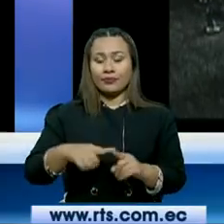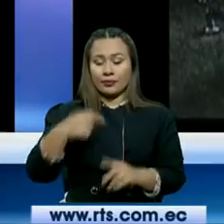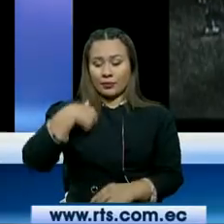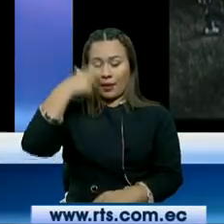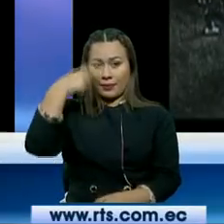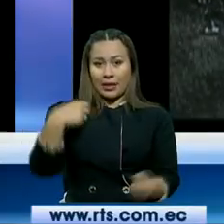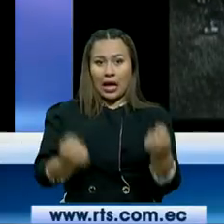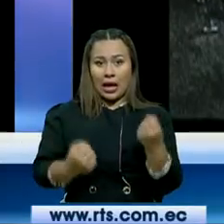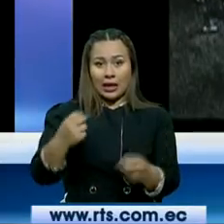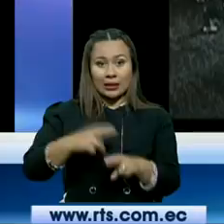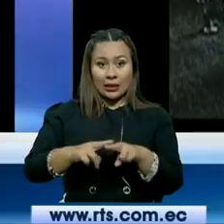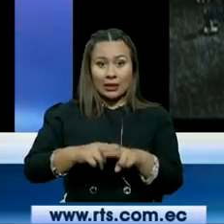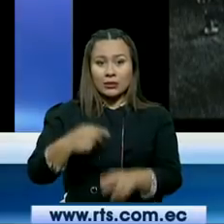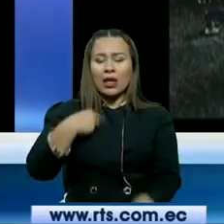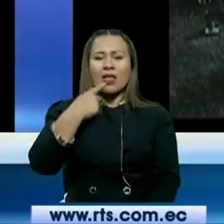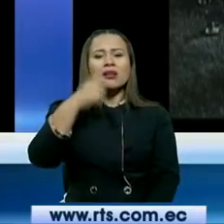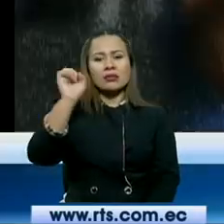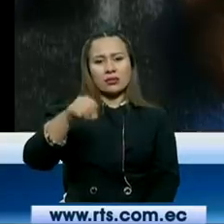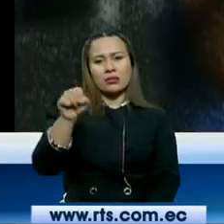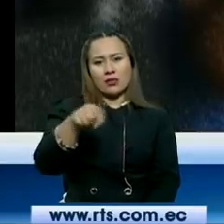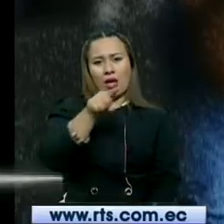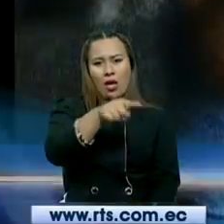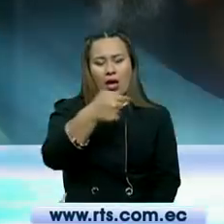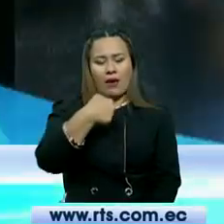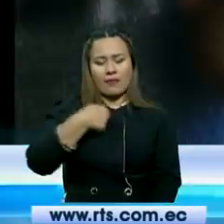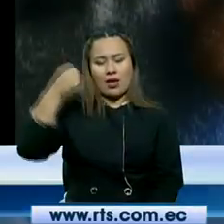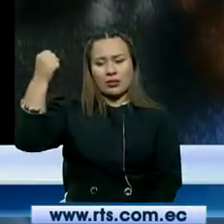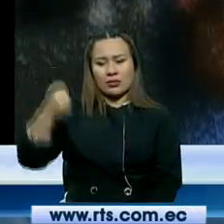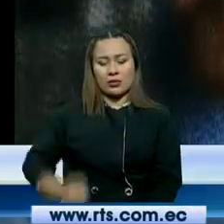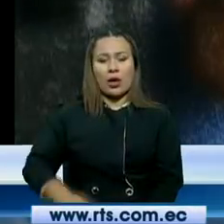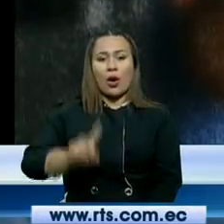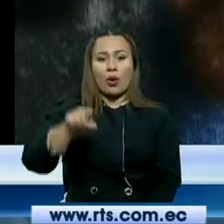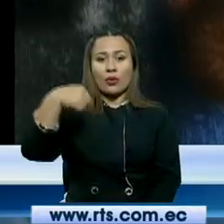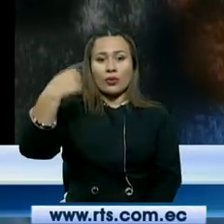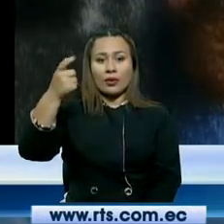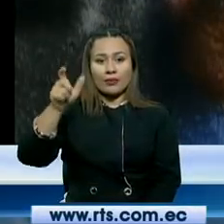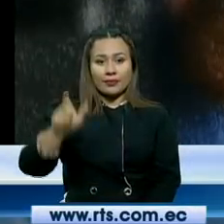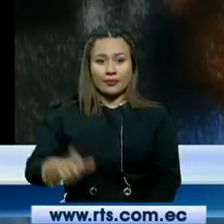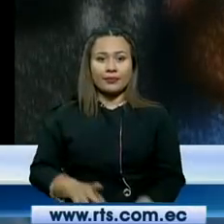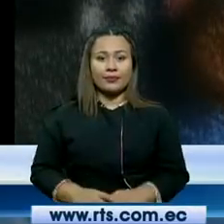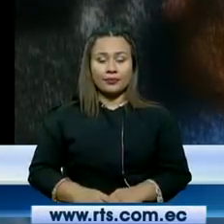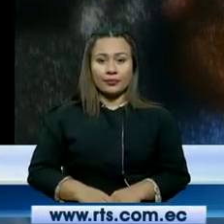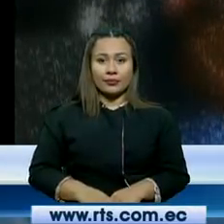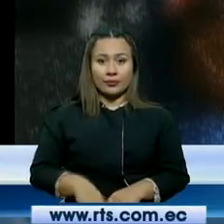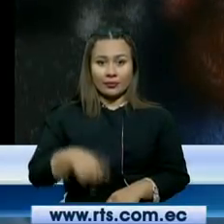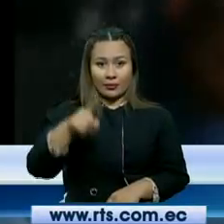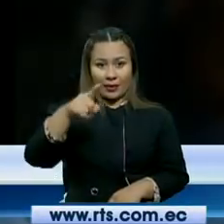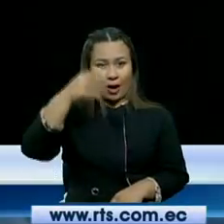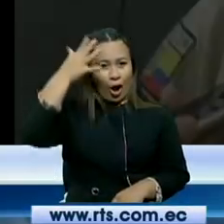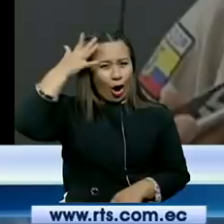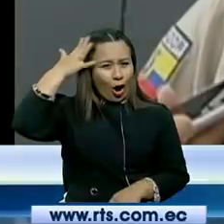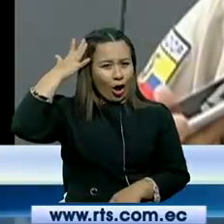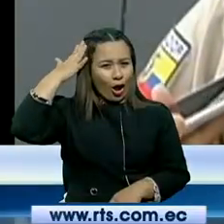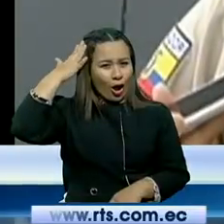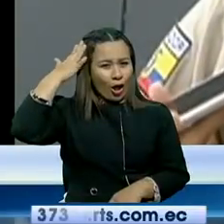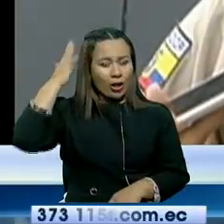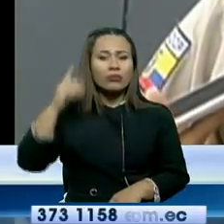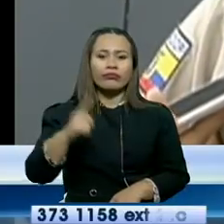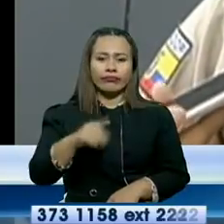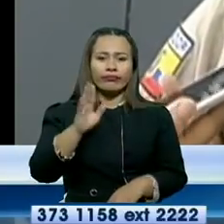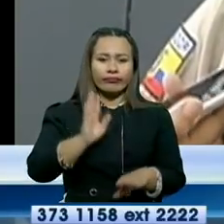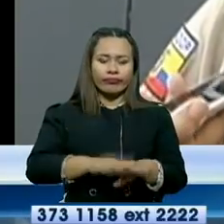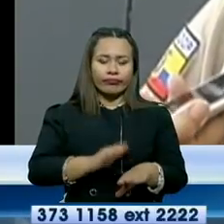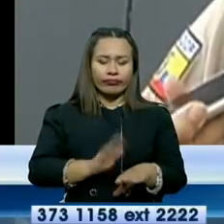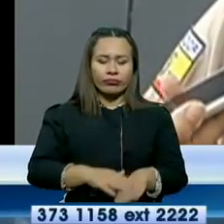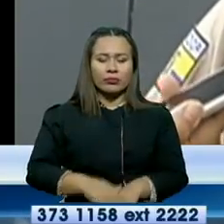la persona que atentó contra su vida. Es la persona que se encuentra, que ustedes ven ahí, que tiene el pelo teñido de color cobrizo. El distrito Florida en